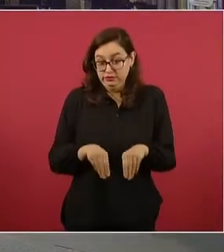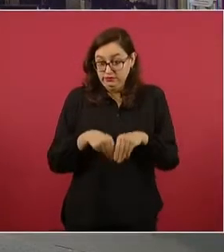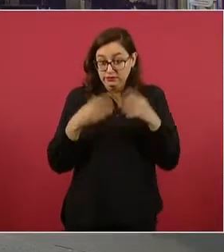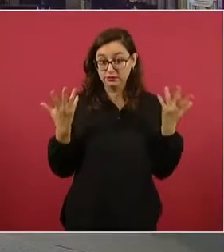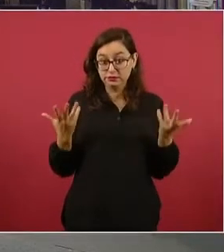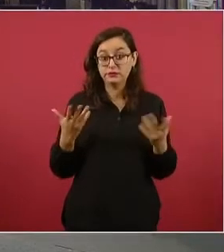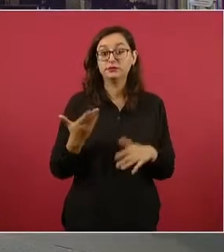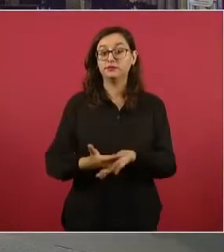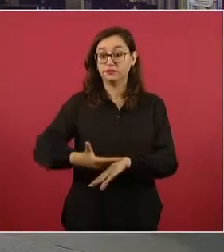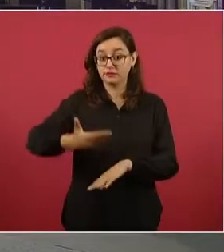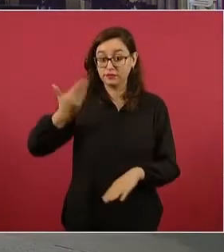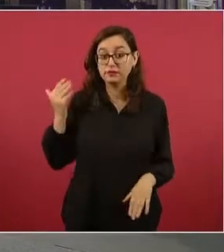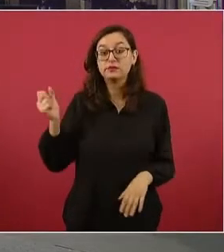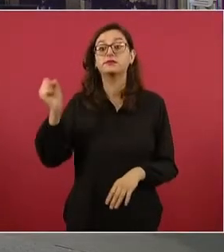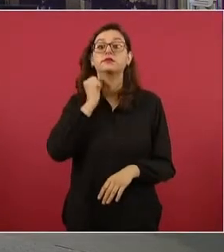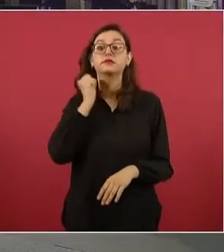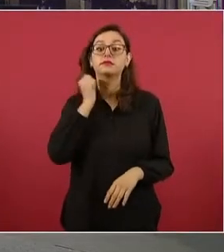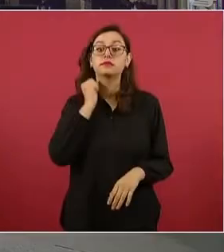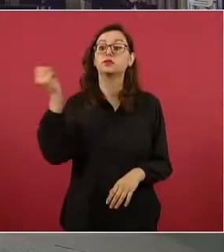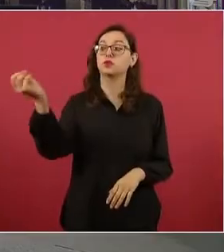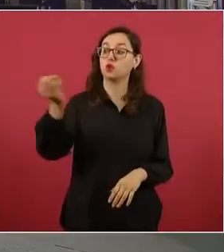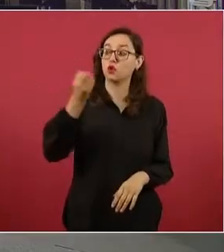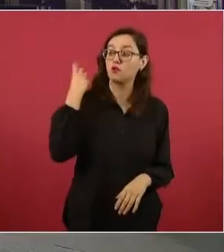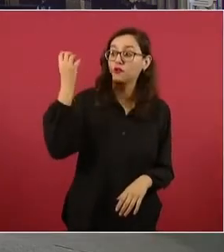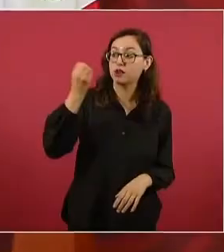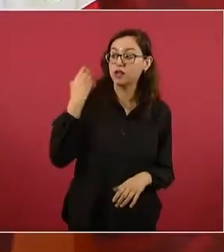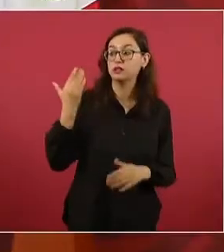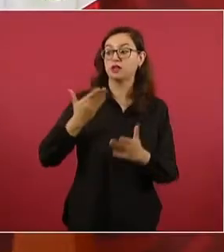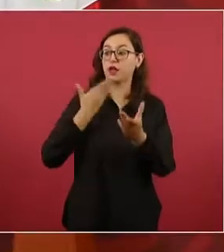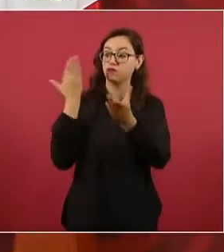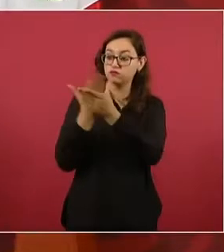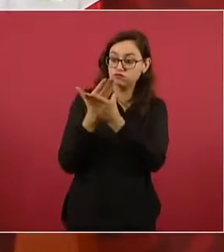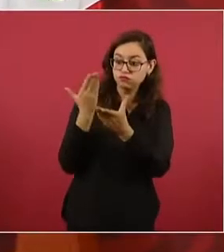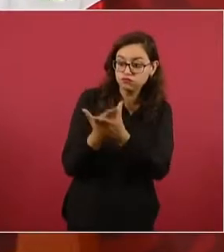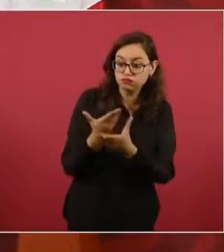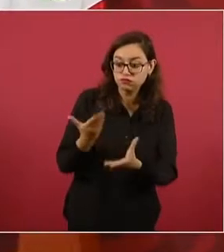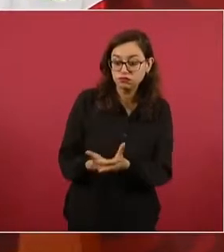los foros que se hicieron sobre las necesidades